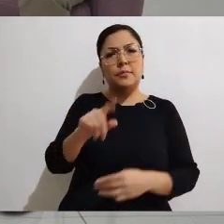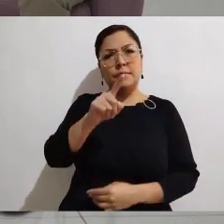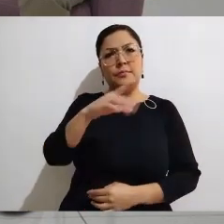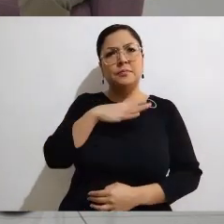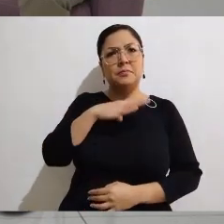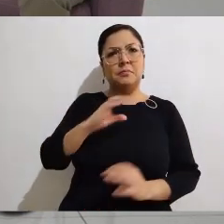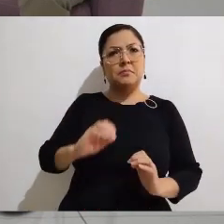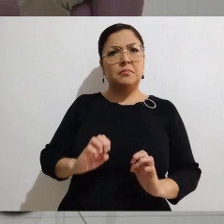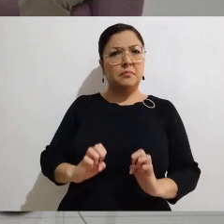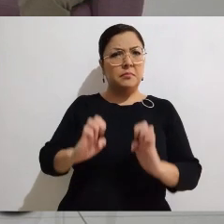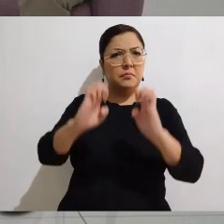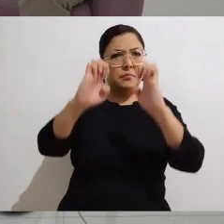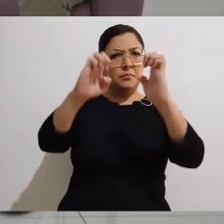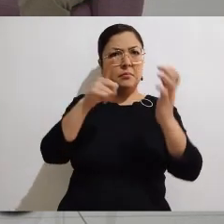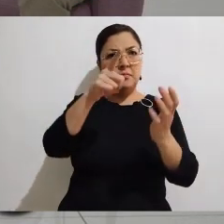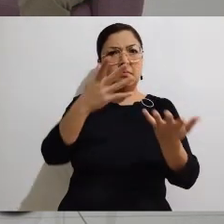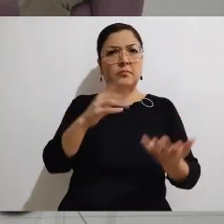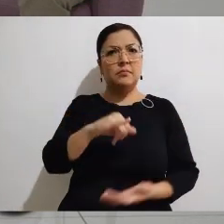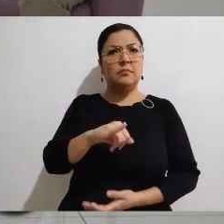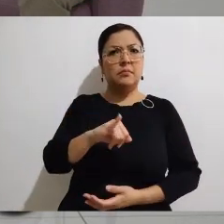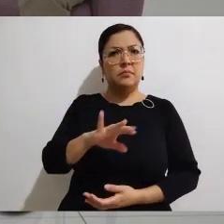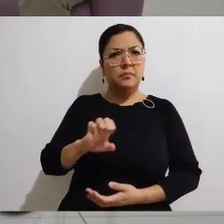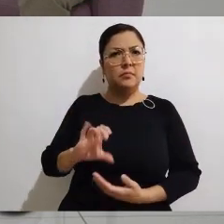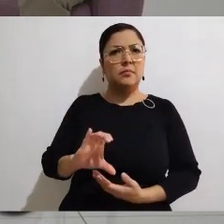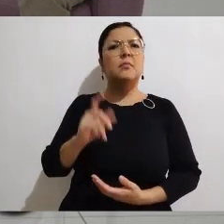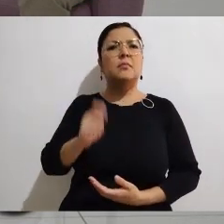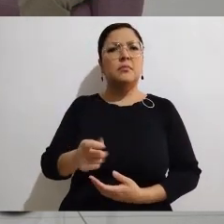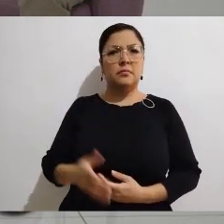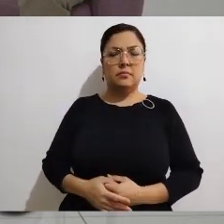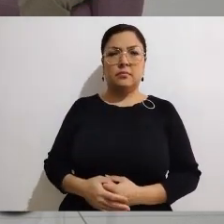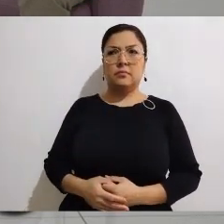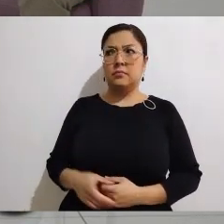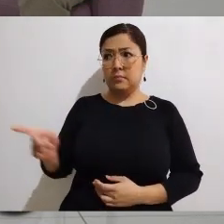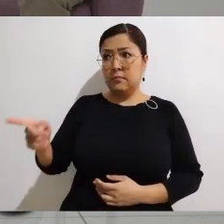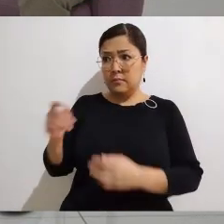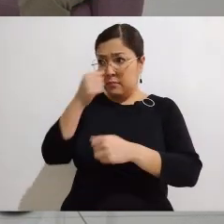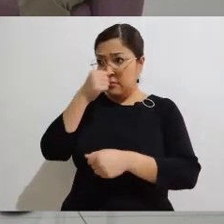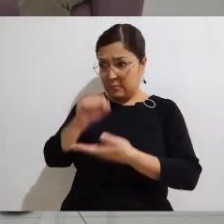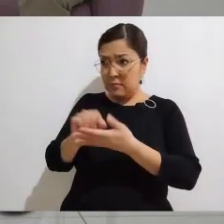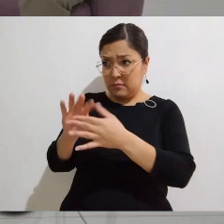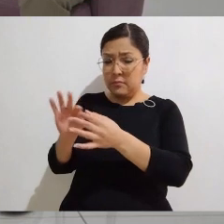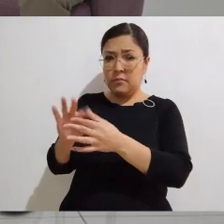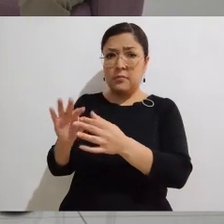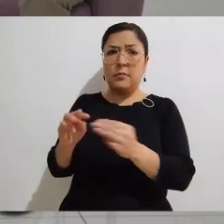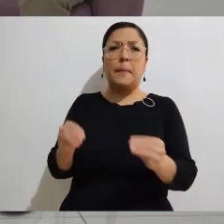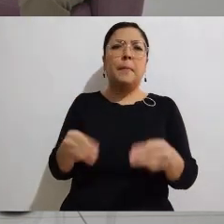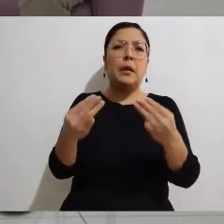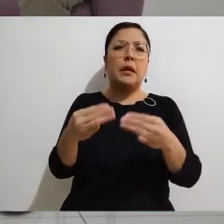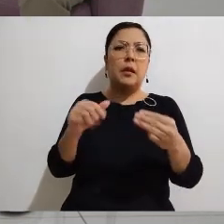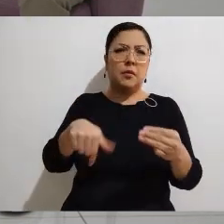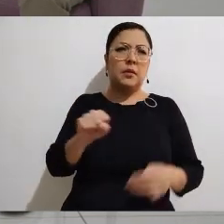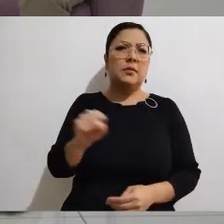qué hace? Entonces, secretario, ¿nos puede decir qué es ese edificio que está ahí junto al mercado de abastos aquí en